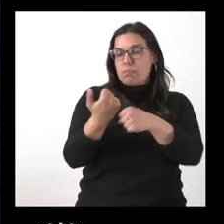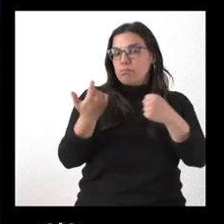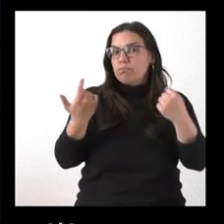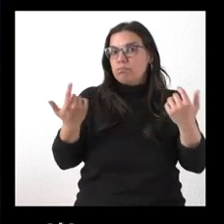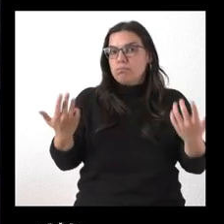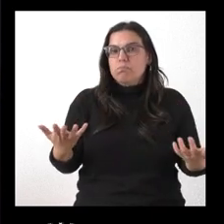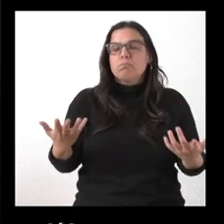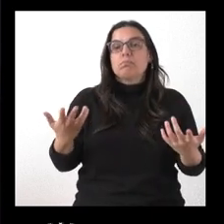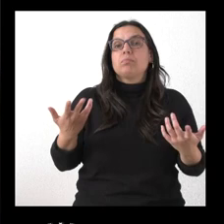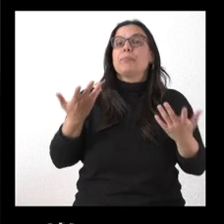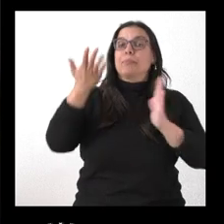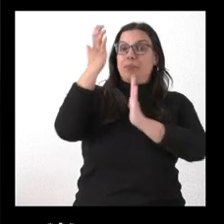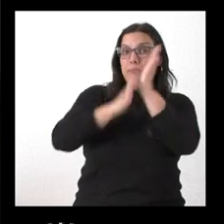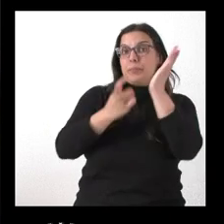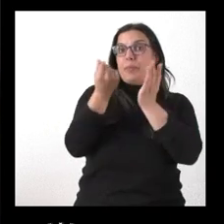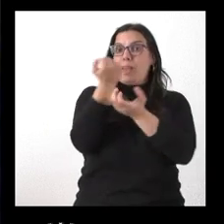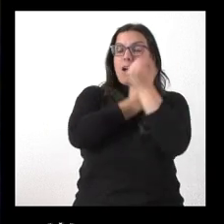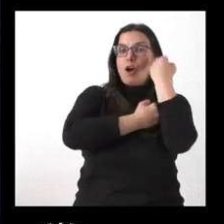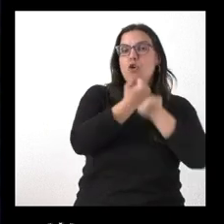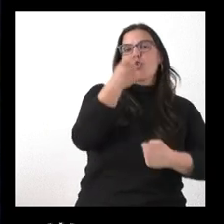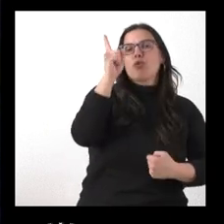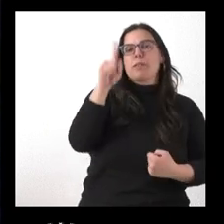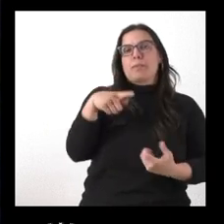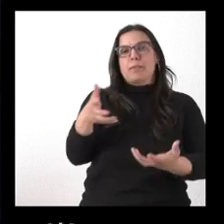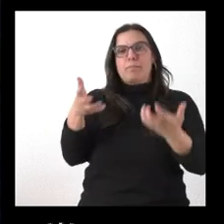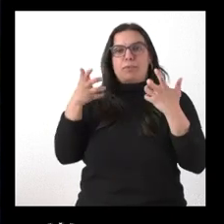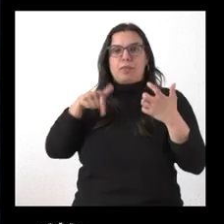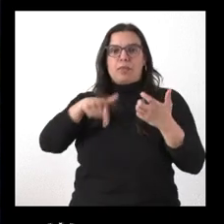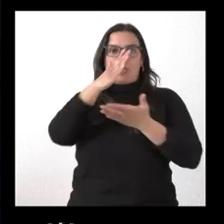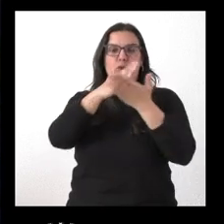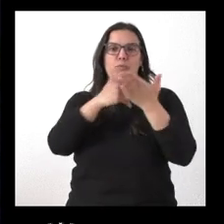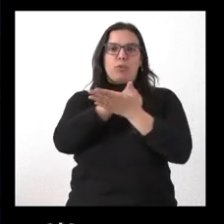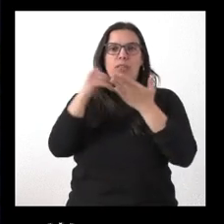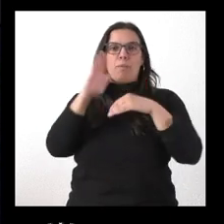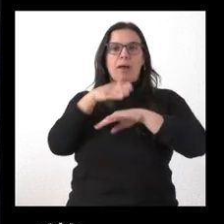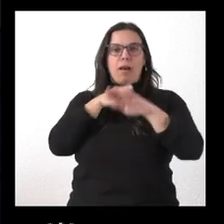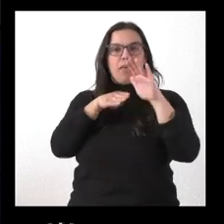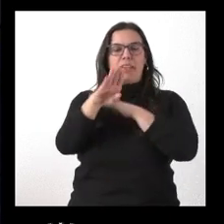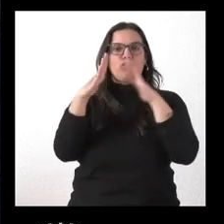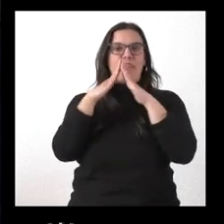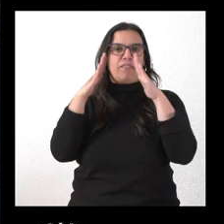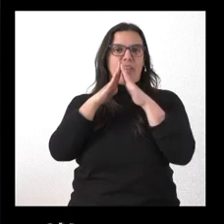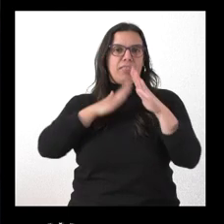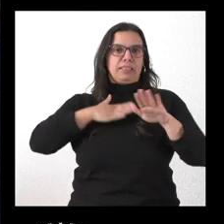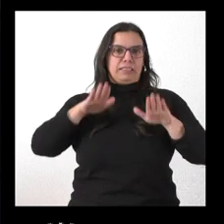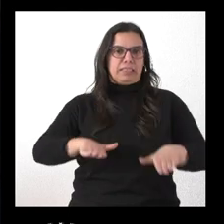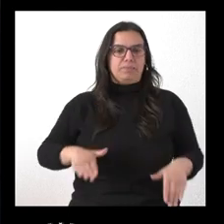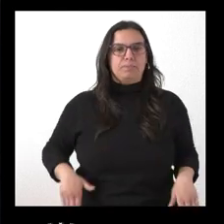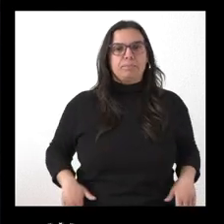con un coste menor y también beneficiarse de las condiciones que tiene nuestra comunidad en acceso a la vivienda